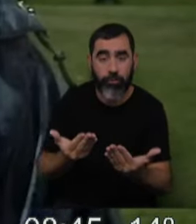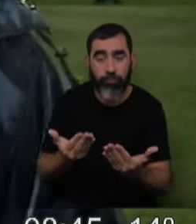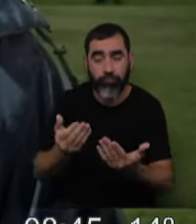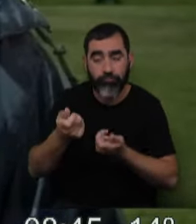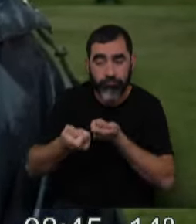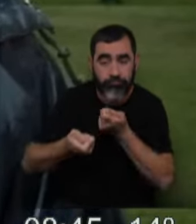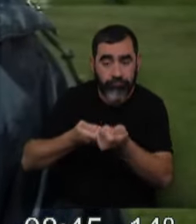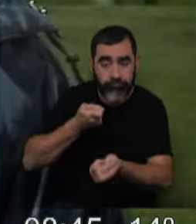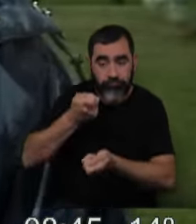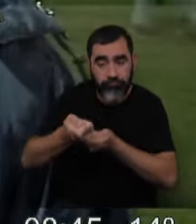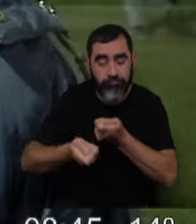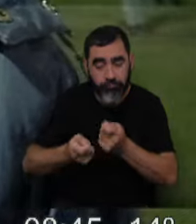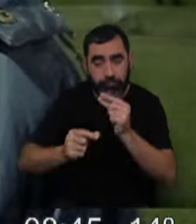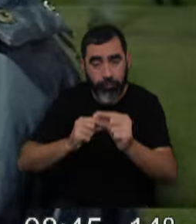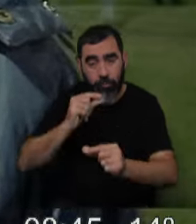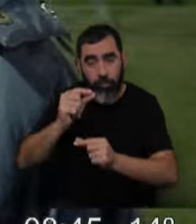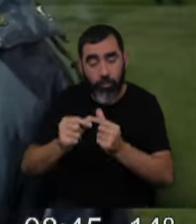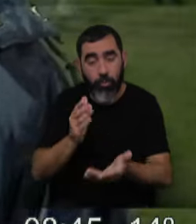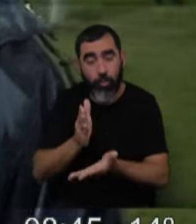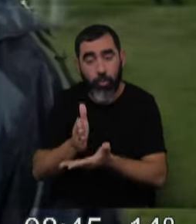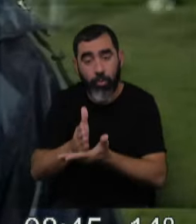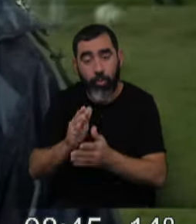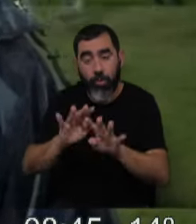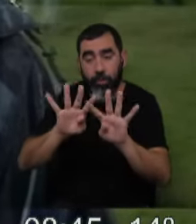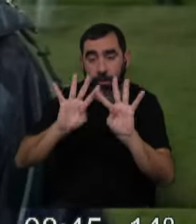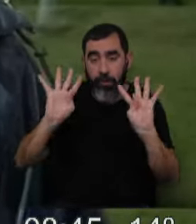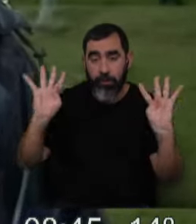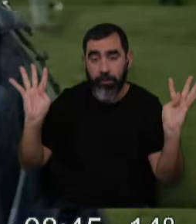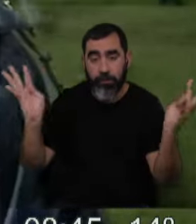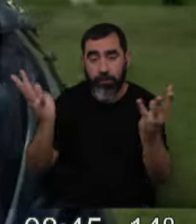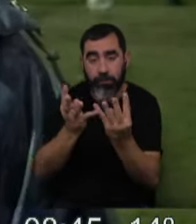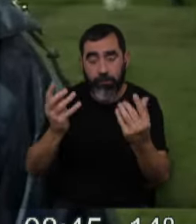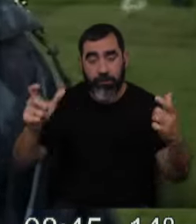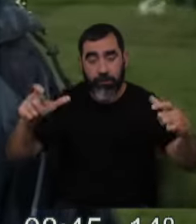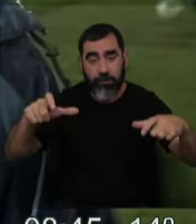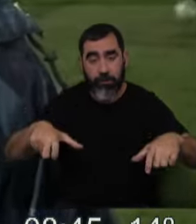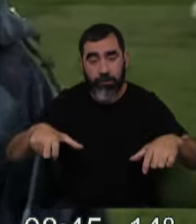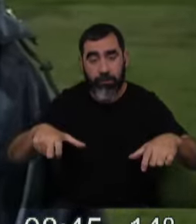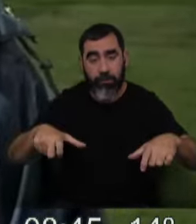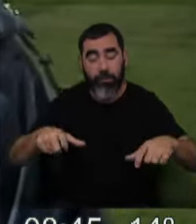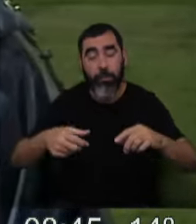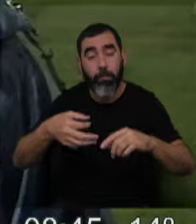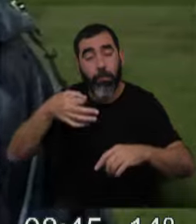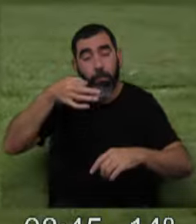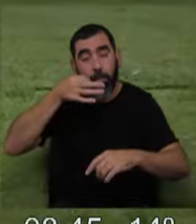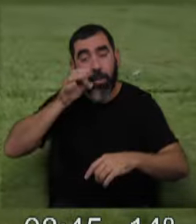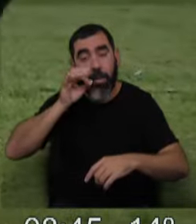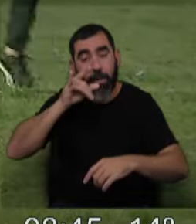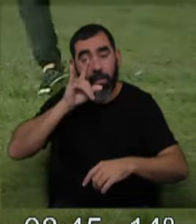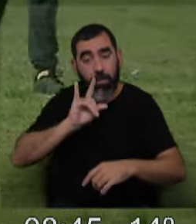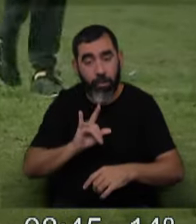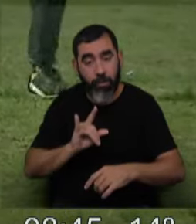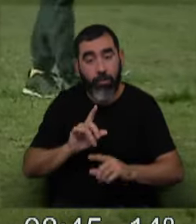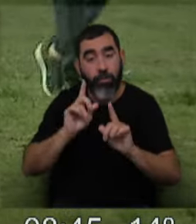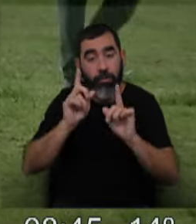anteriormente, que colaboraron para el cerramiento de la cancha y para el merendero también.